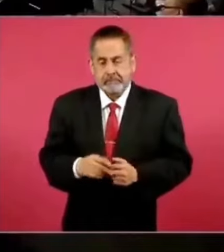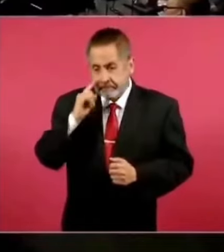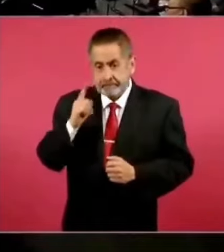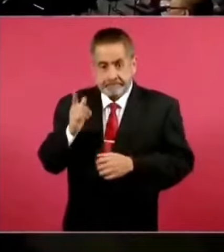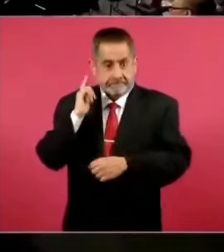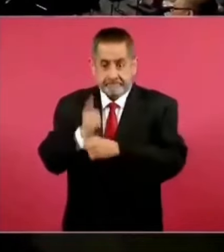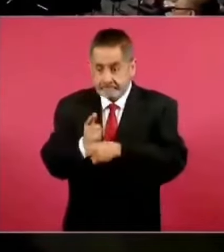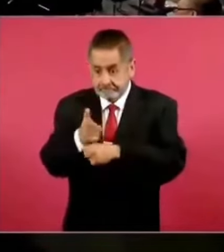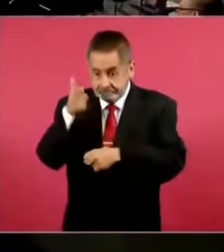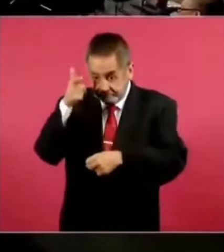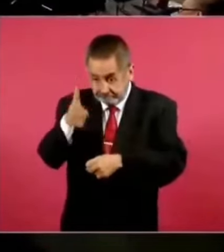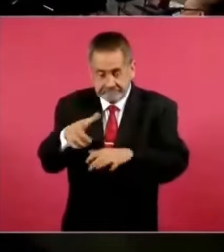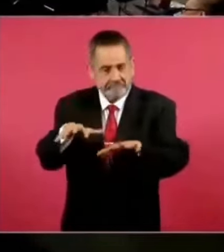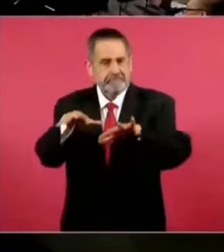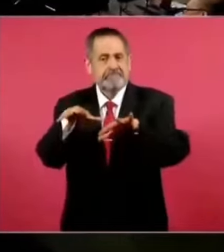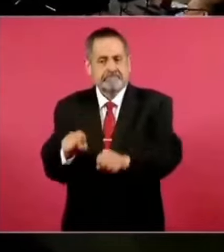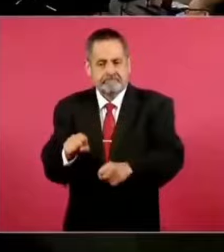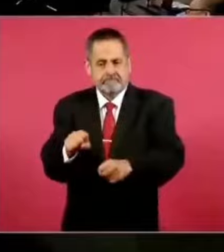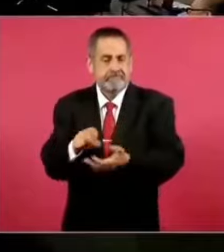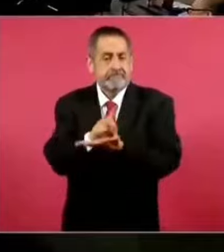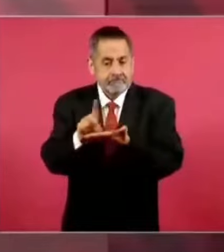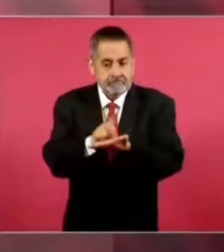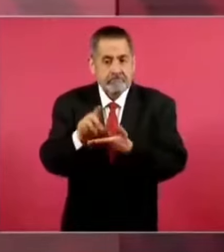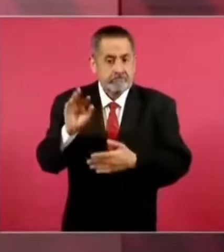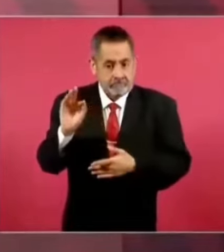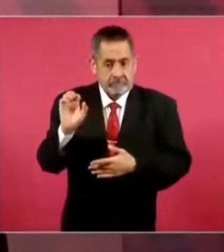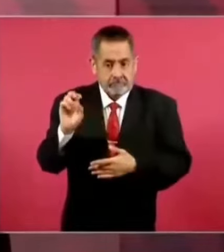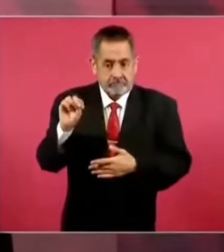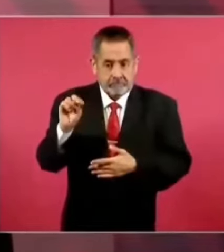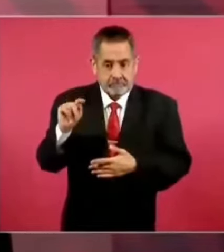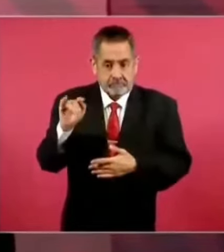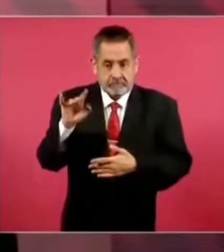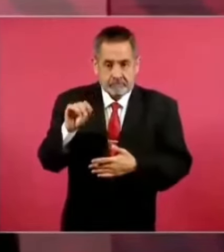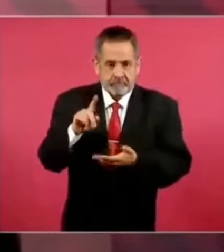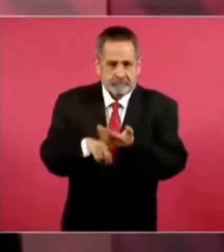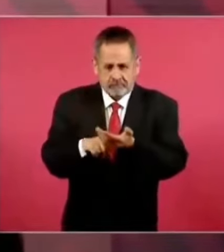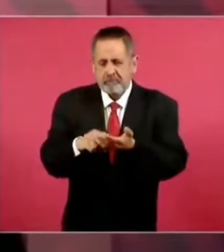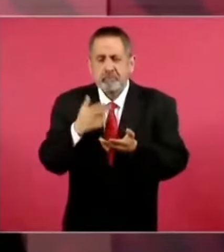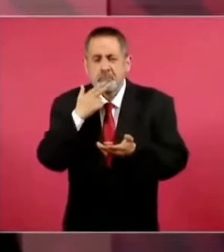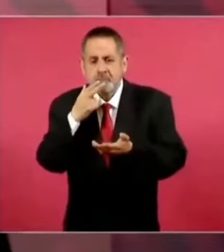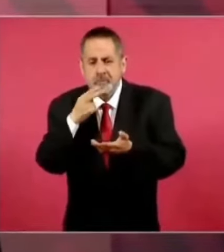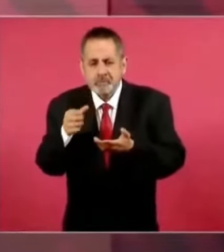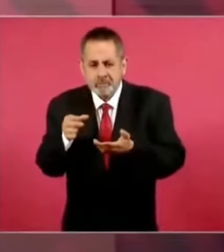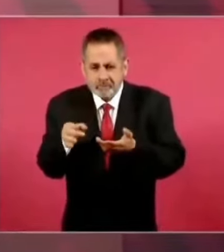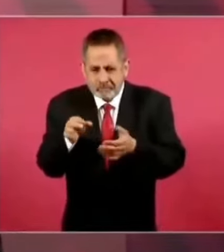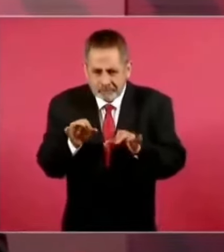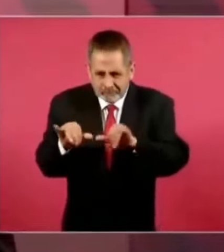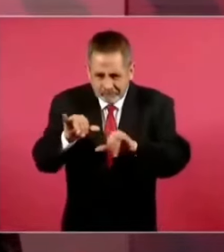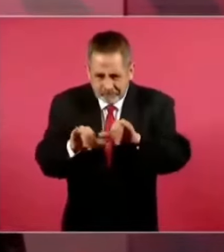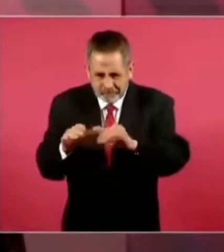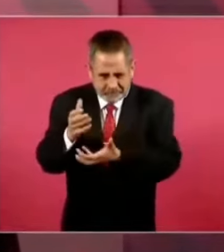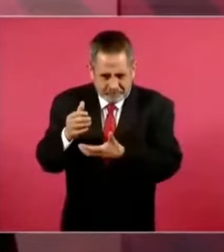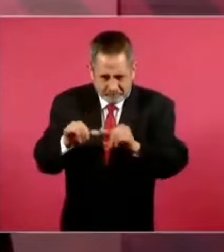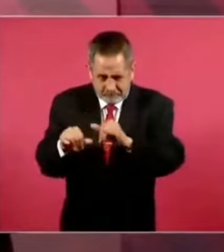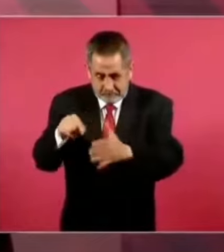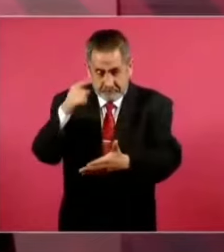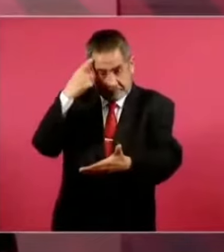confiscado droga, fentanilo, o precursores para el fentanilo en